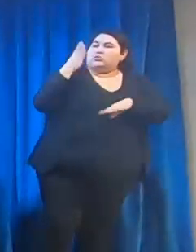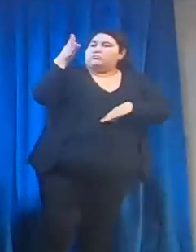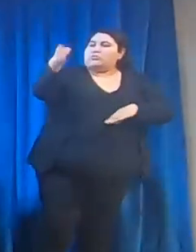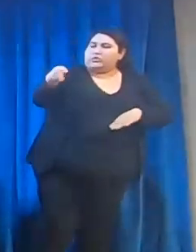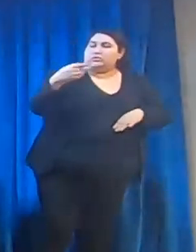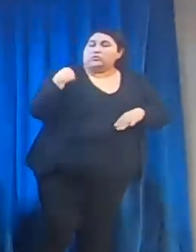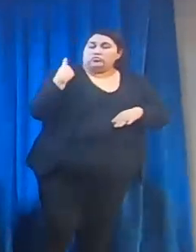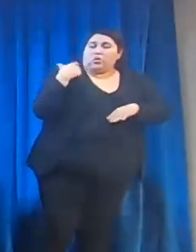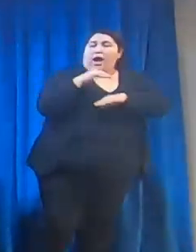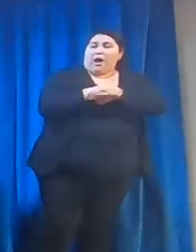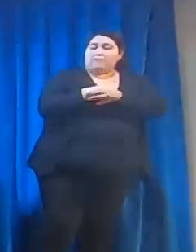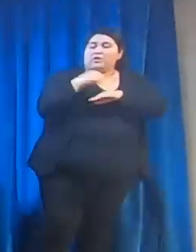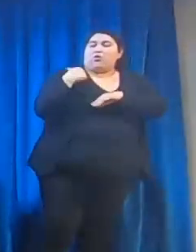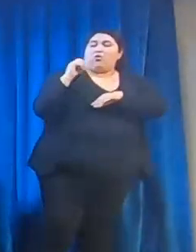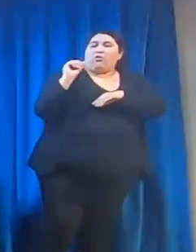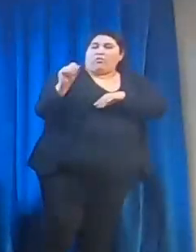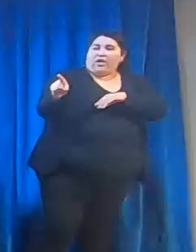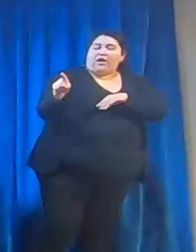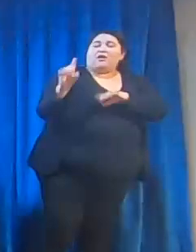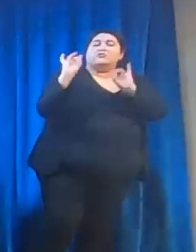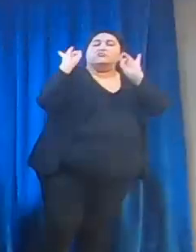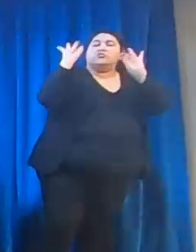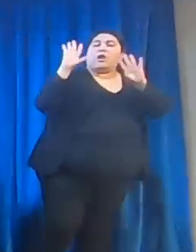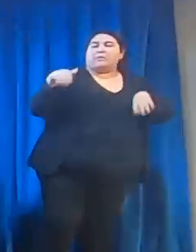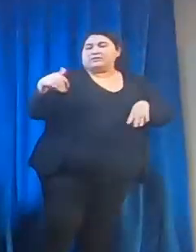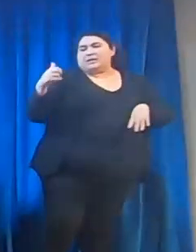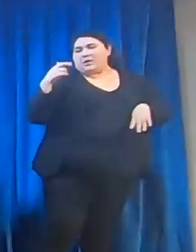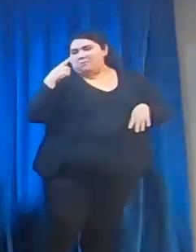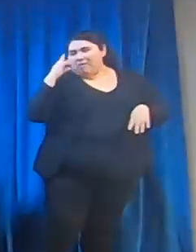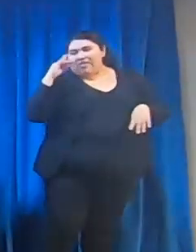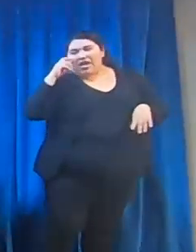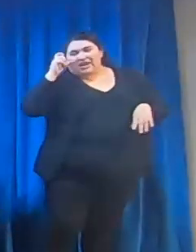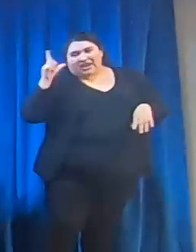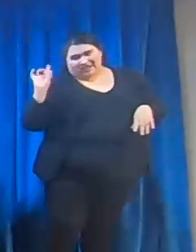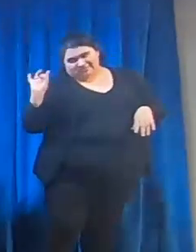también amigos de... Vamos a poner solamente a María, perdón, Daniel.